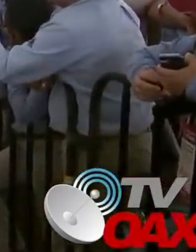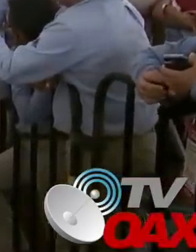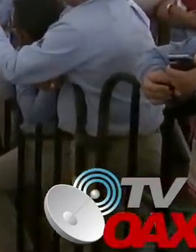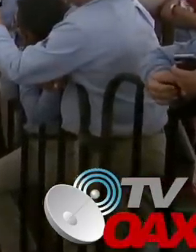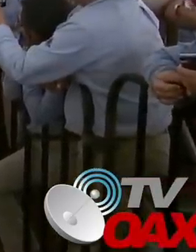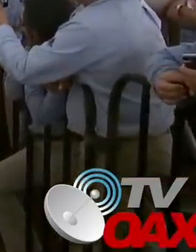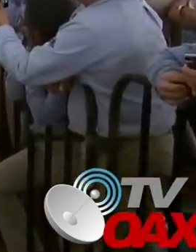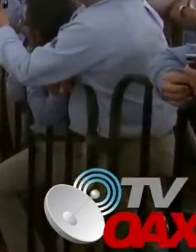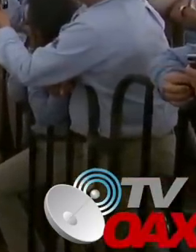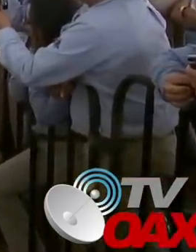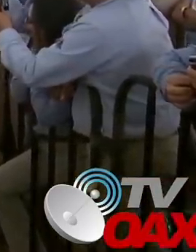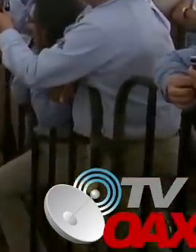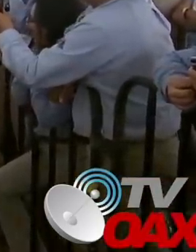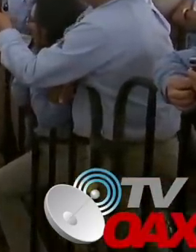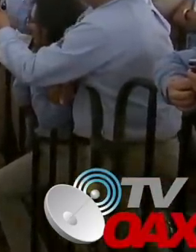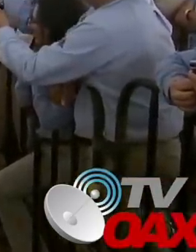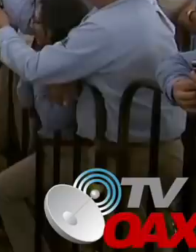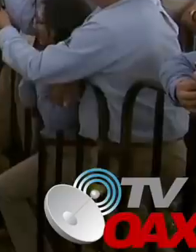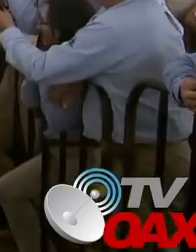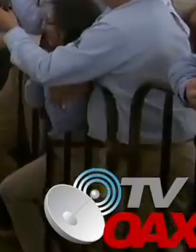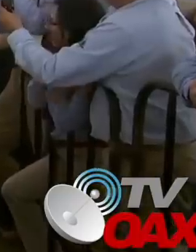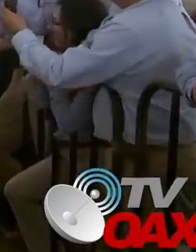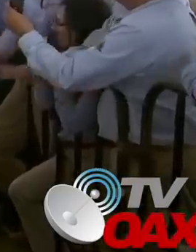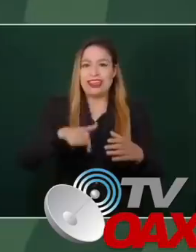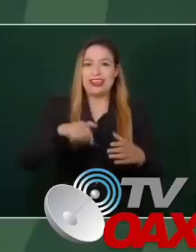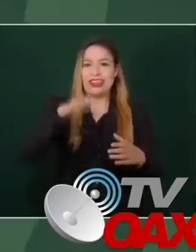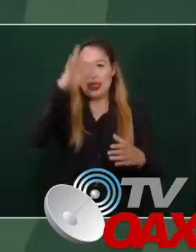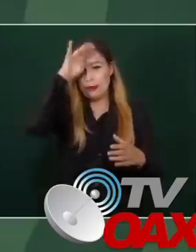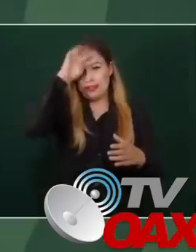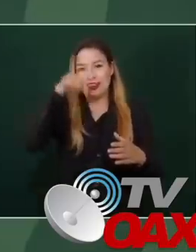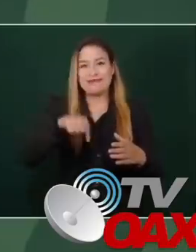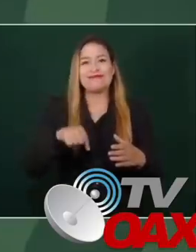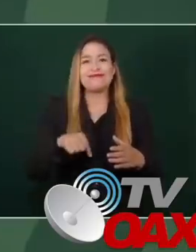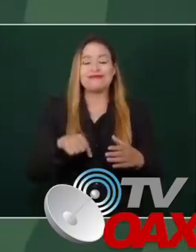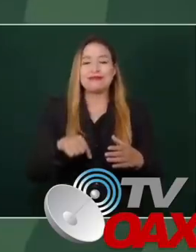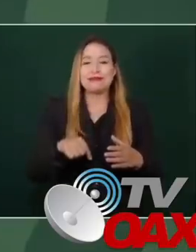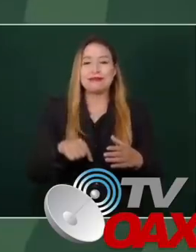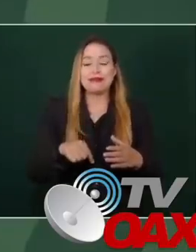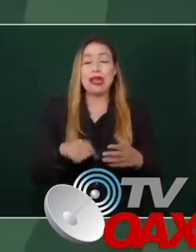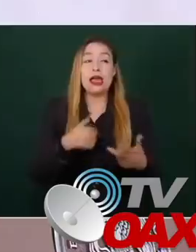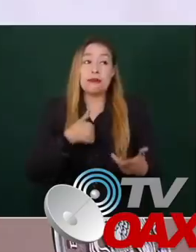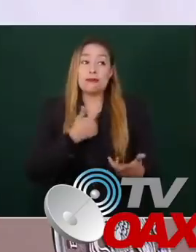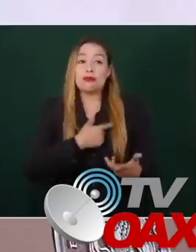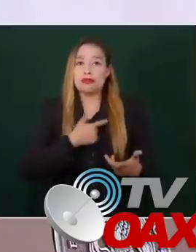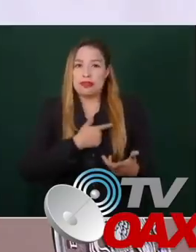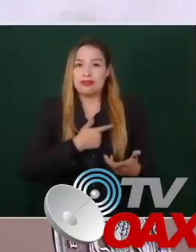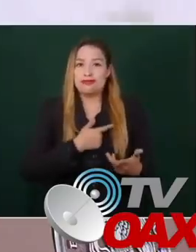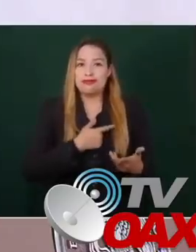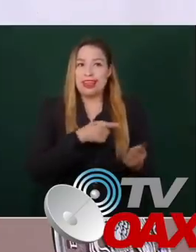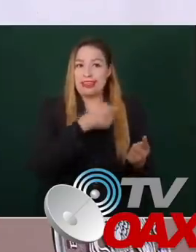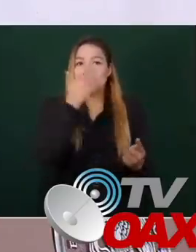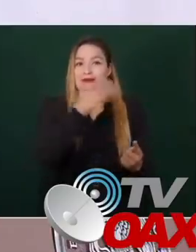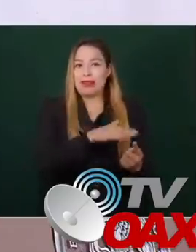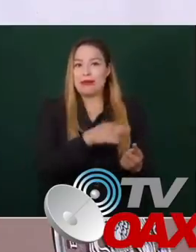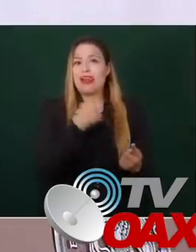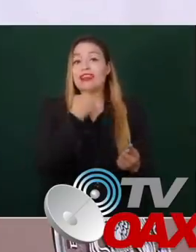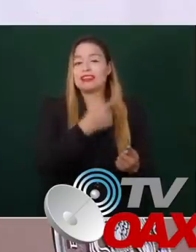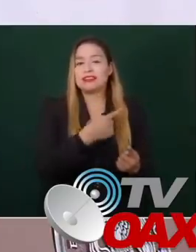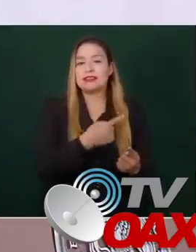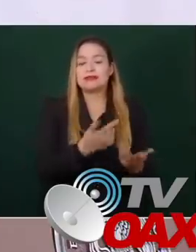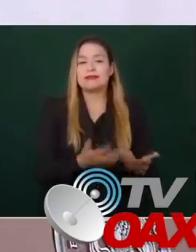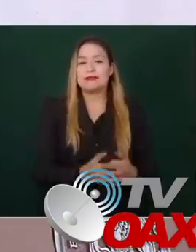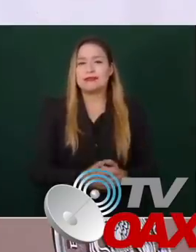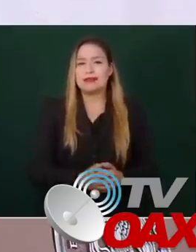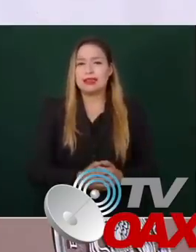han podido concretar. El gobernador Samuel García se puso muy feliz al tener en